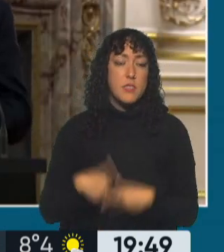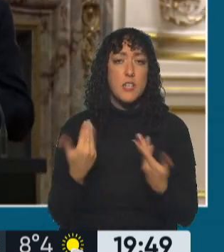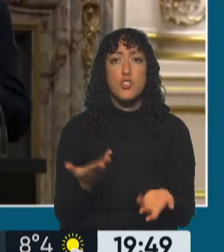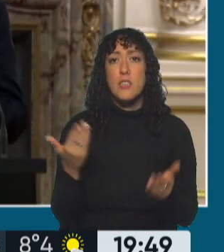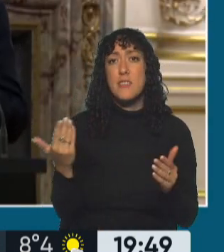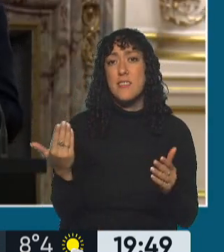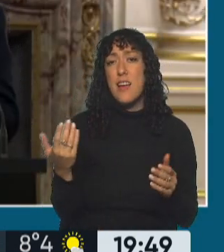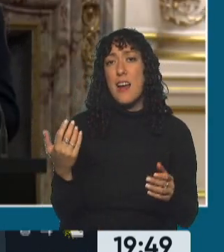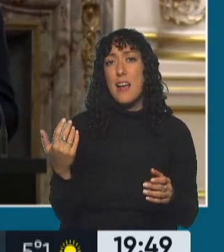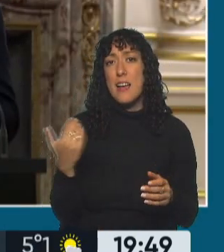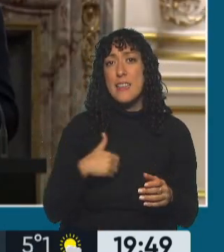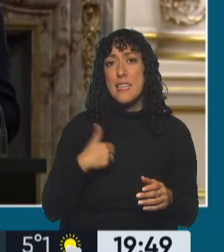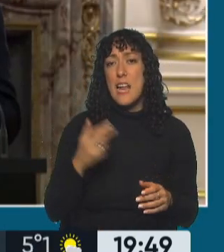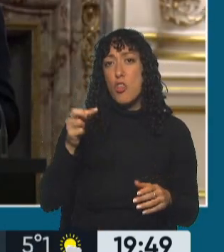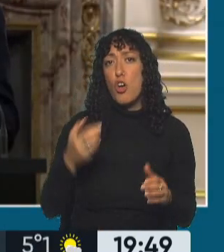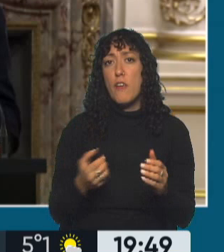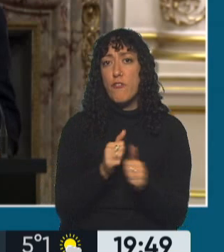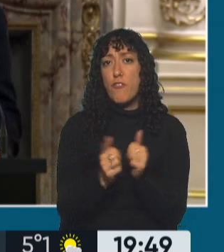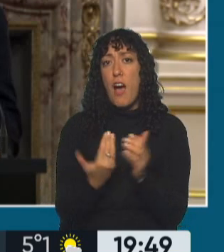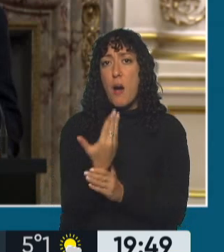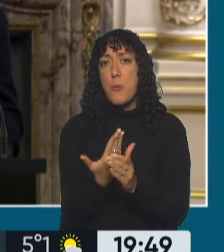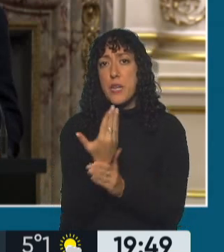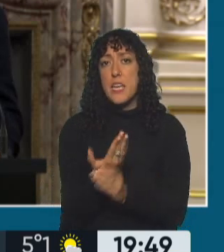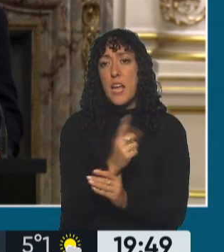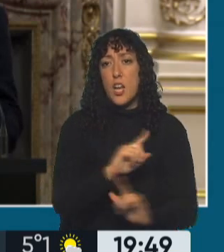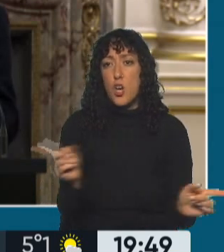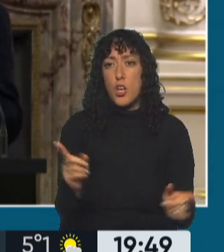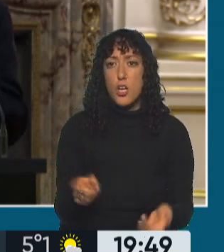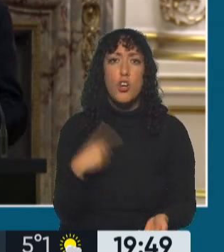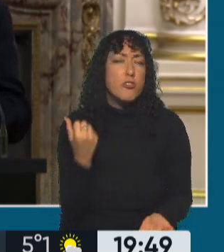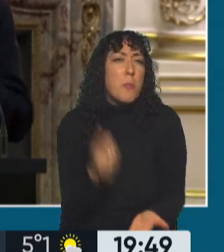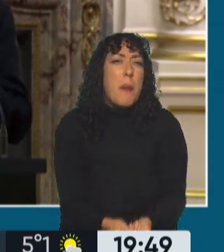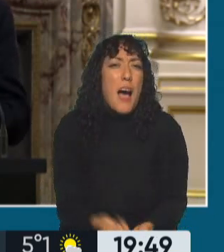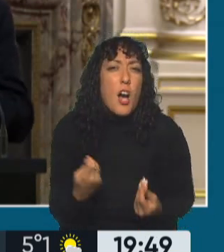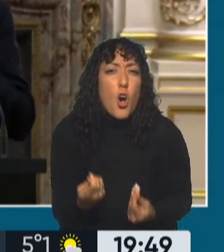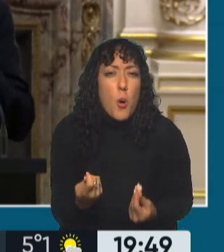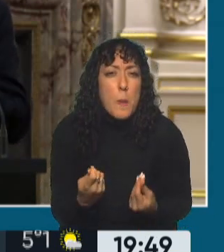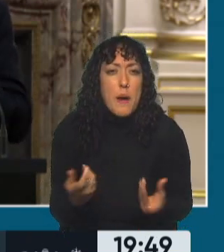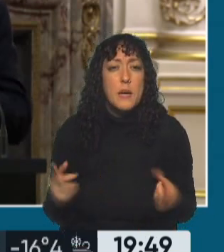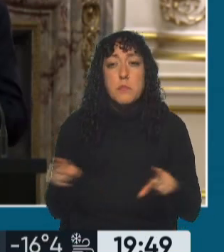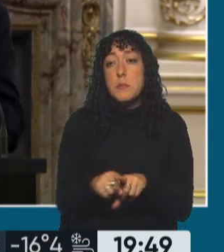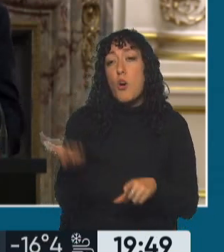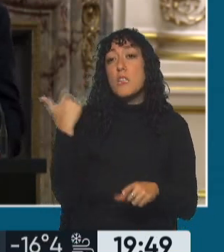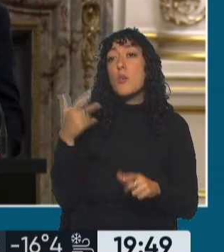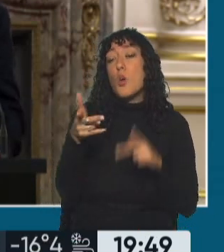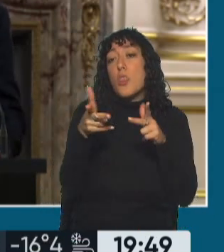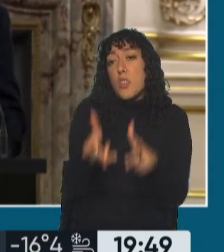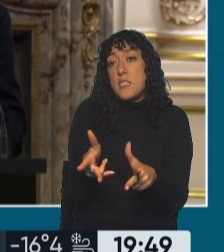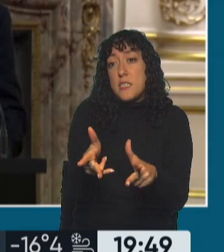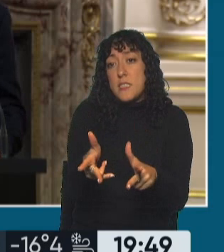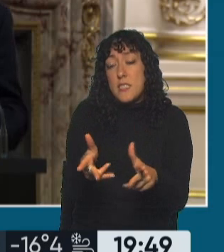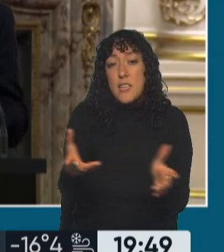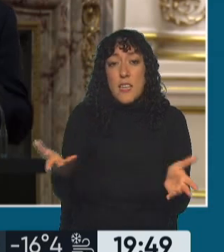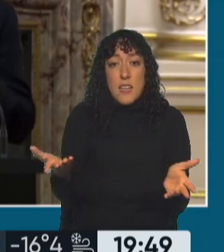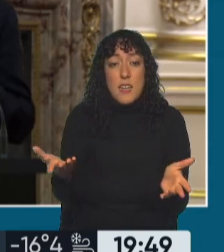La Argentina no fabrica dólares. Entonces, los sectores hegemónicos... ¿Cómo lo vamos a pagar? El establishment que vos señalabas sí, hoy, que recién le preguntaba,